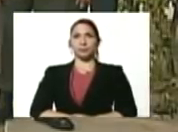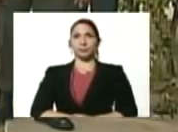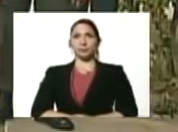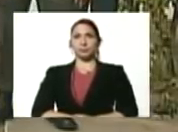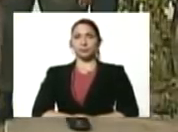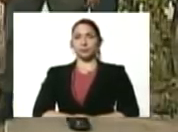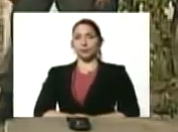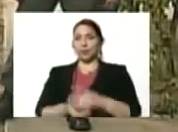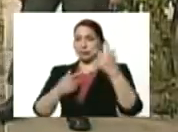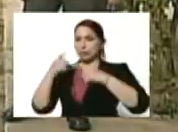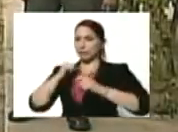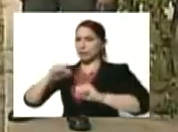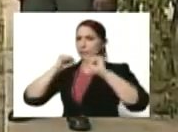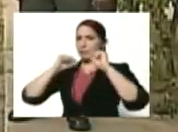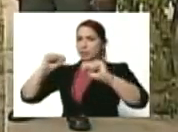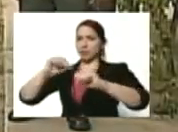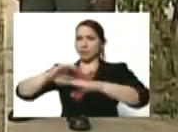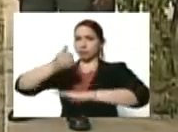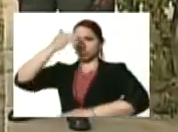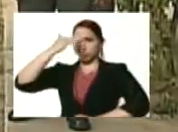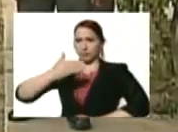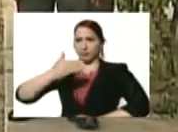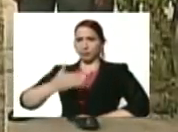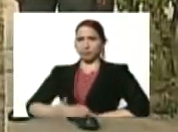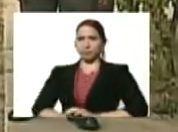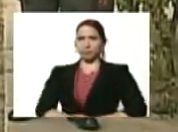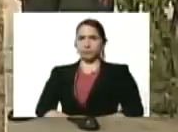Chávez vive, mi comandante en jefe.